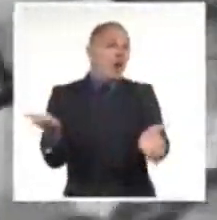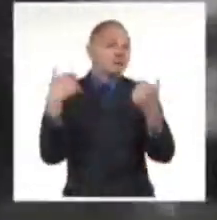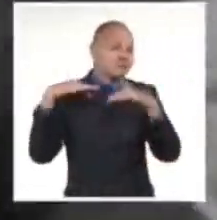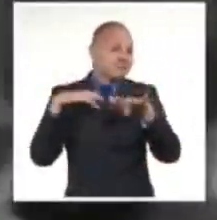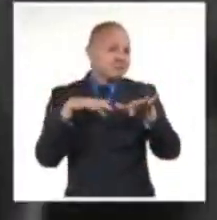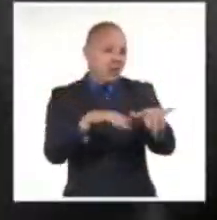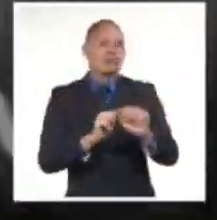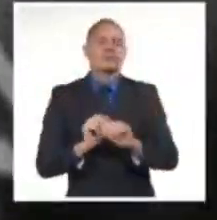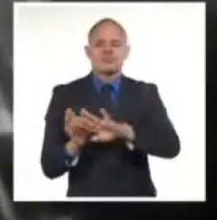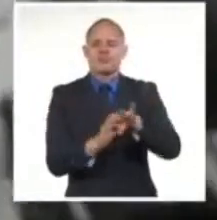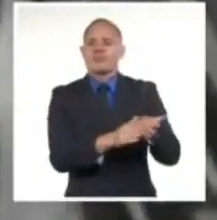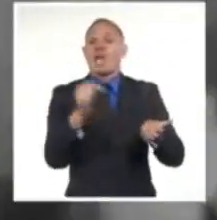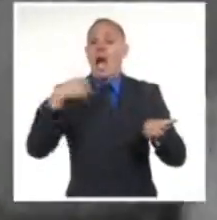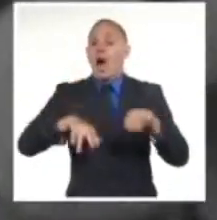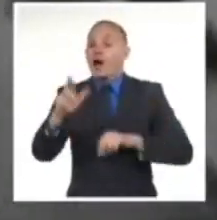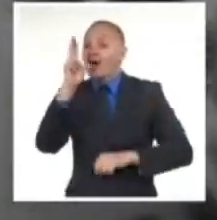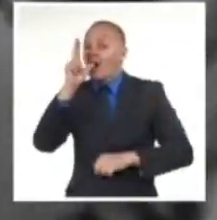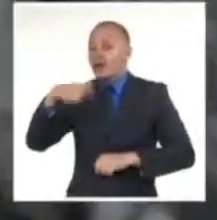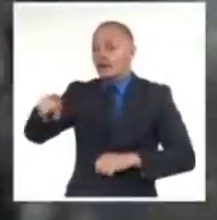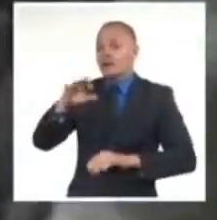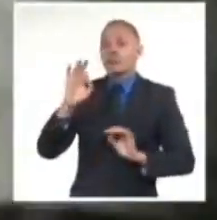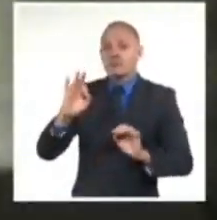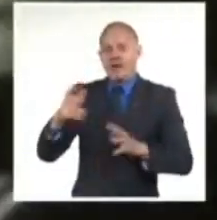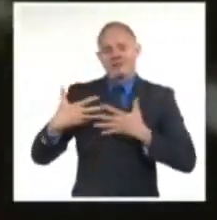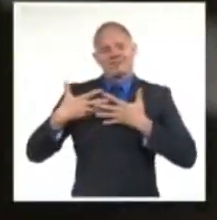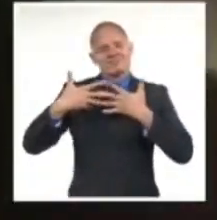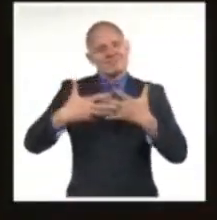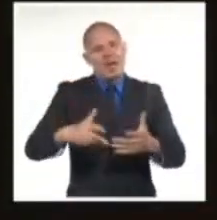Homenaje de los CDR a protagonistas de